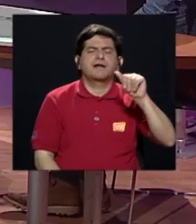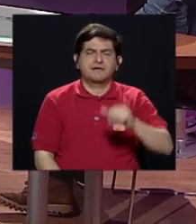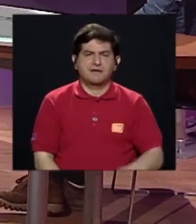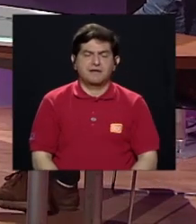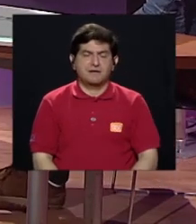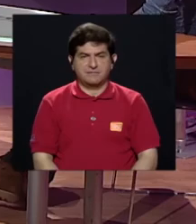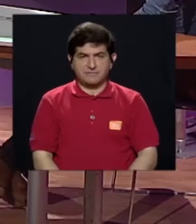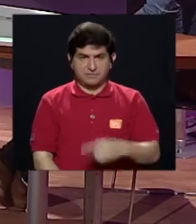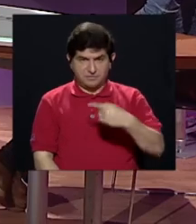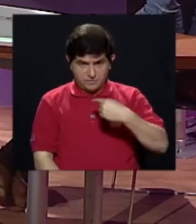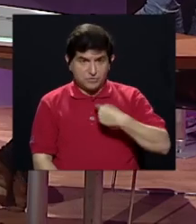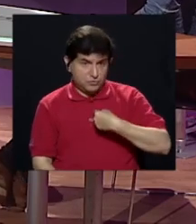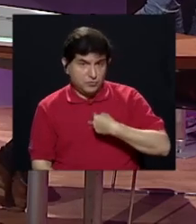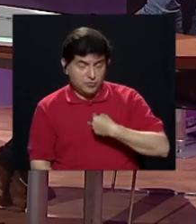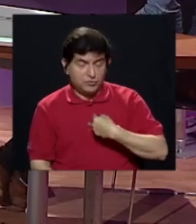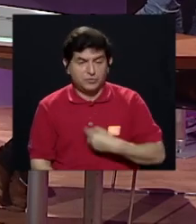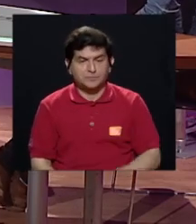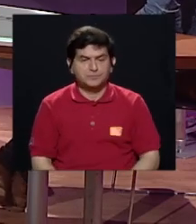yo elaboro